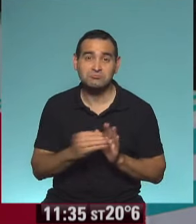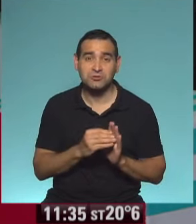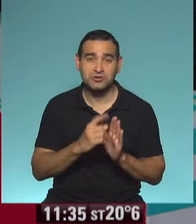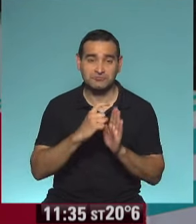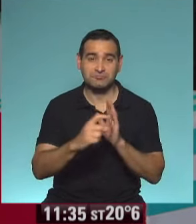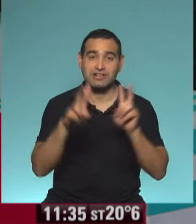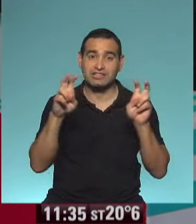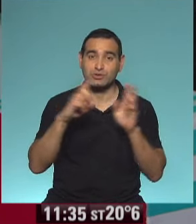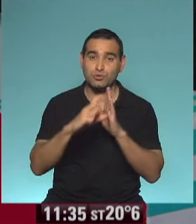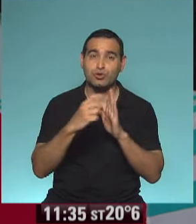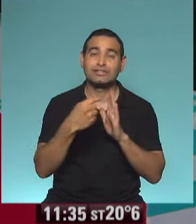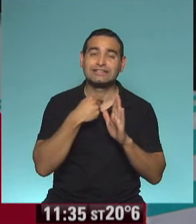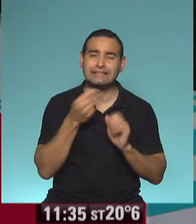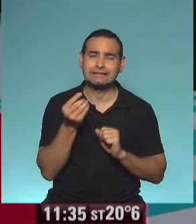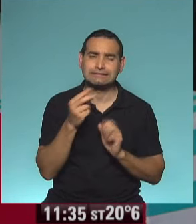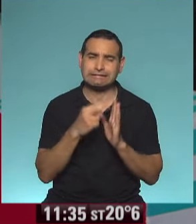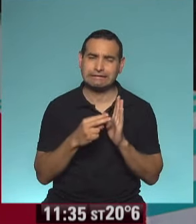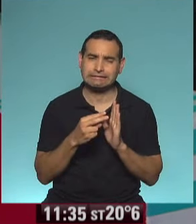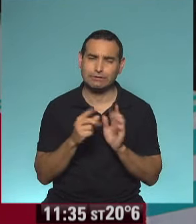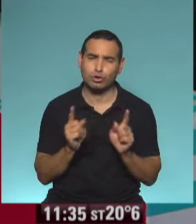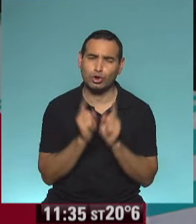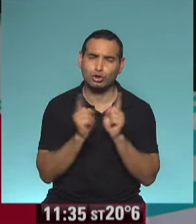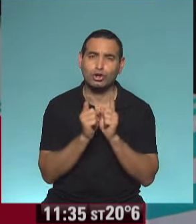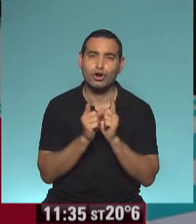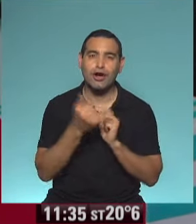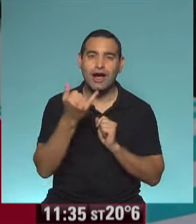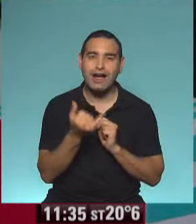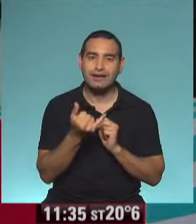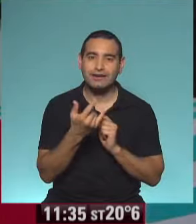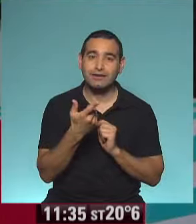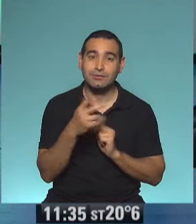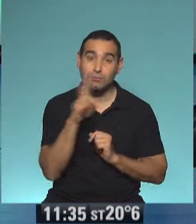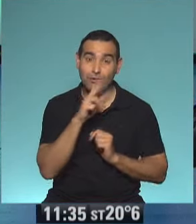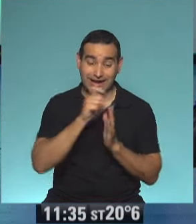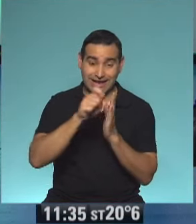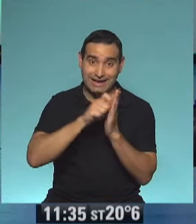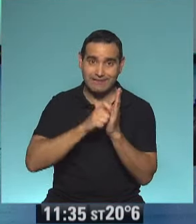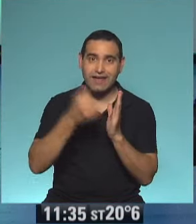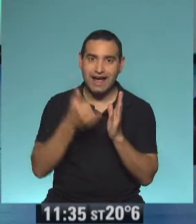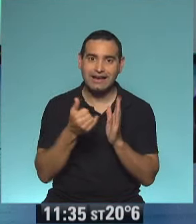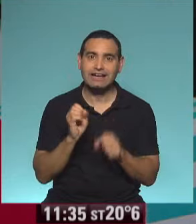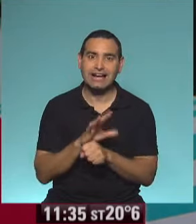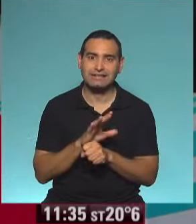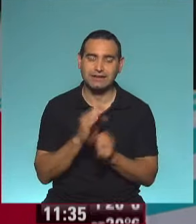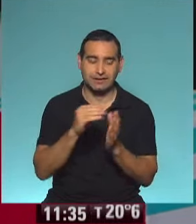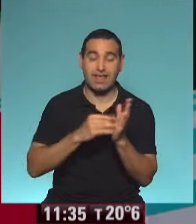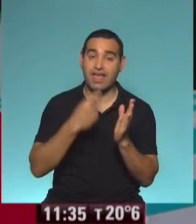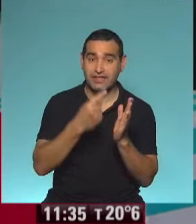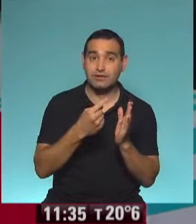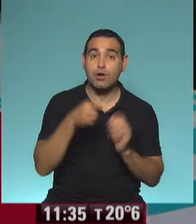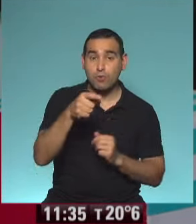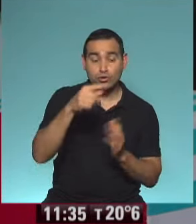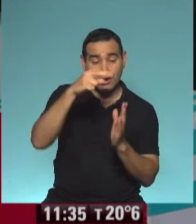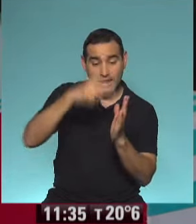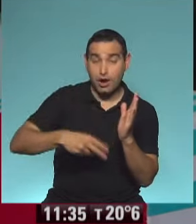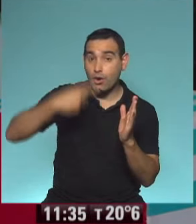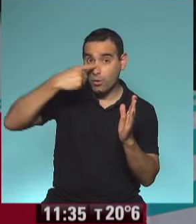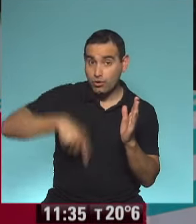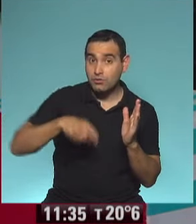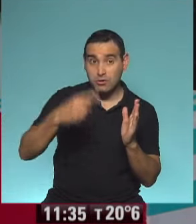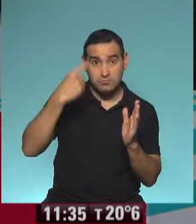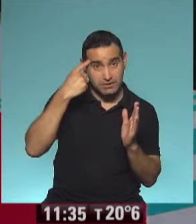de esta historia. Y quiero leerles muy, muy cortito que hay una carta de la autora al final. Qué bien, ¿no? Y dice así: si después de leer el cuento deciden